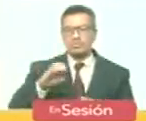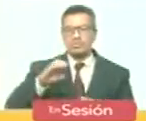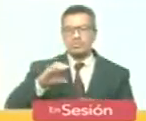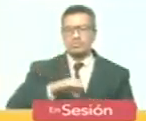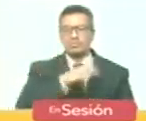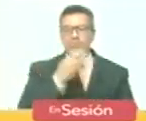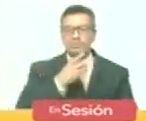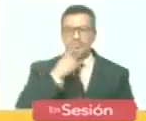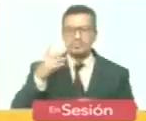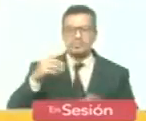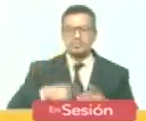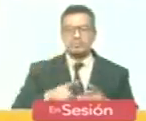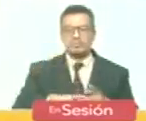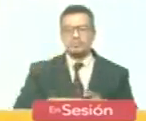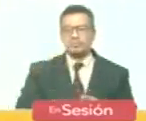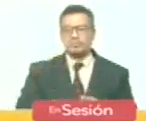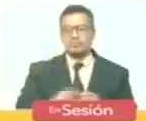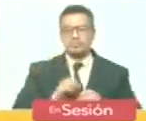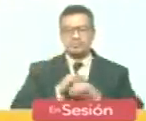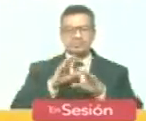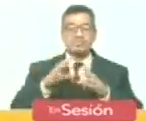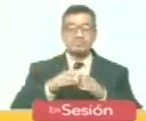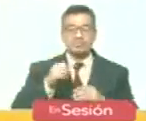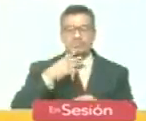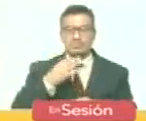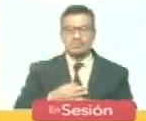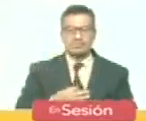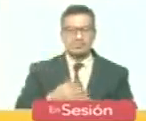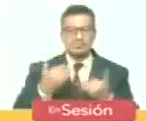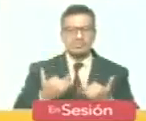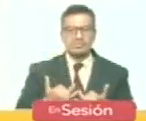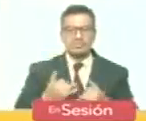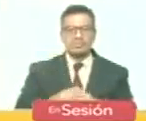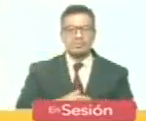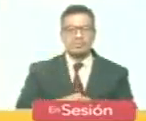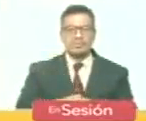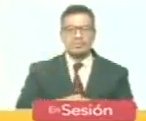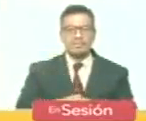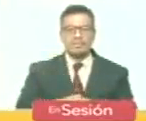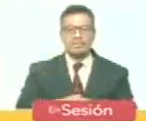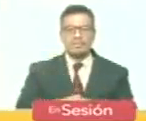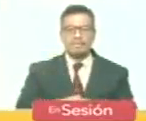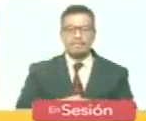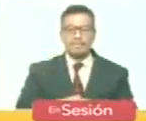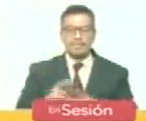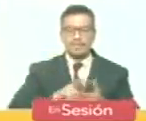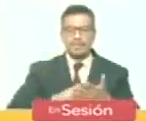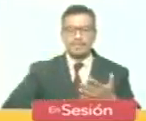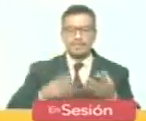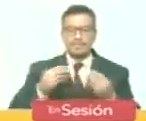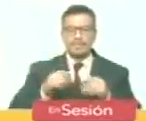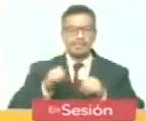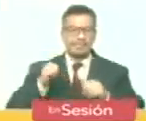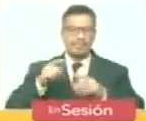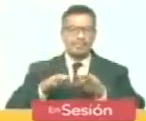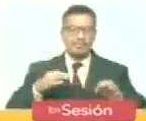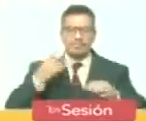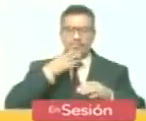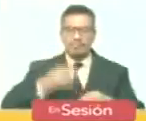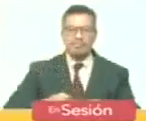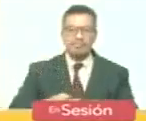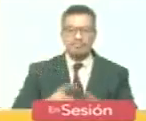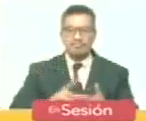en la novela Cantaclaro, etcétera, etcétera. Pero ya eso es una novedad pasada, bueno, ya le he hecho, está muy extenso, se lo regalé a la